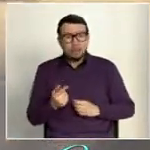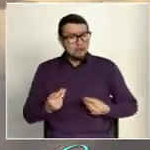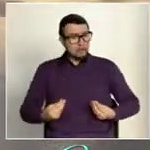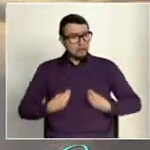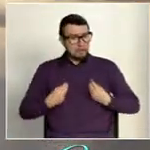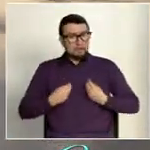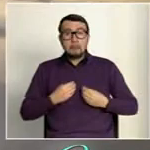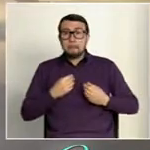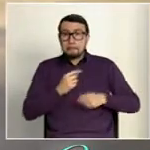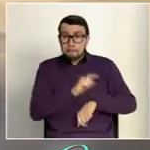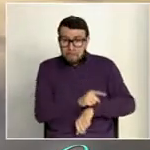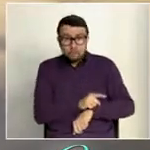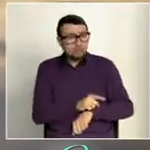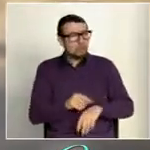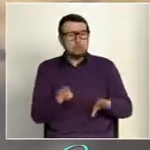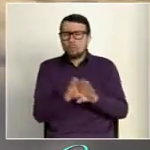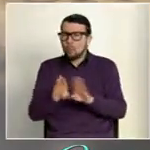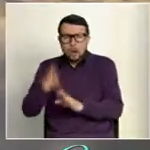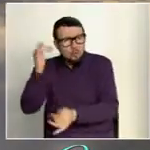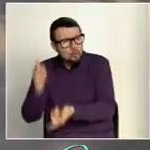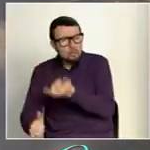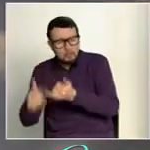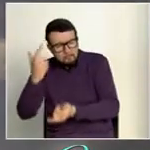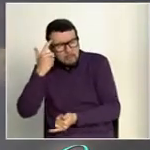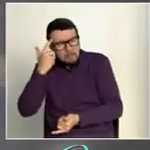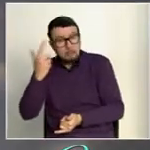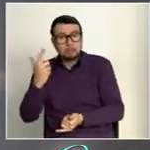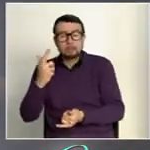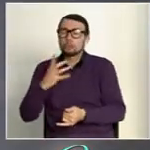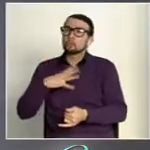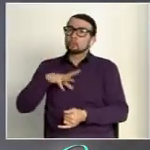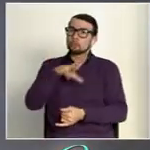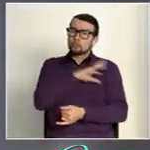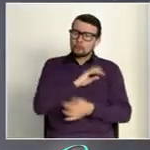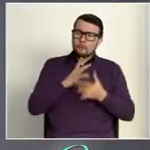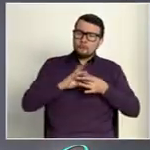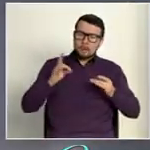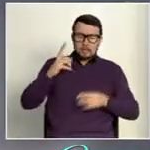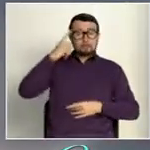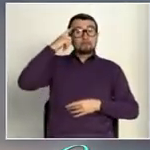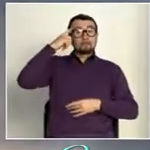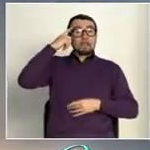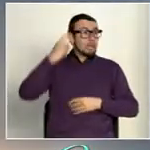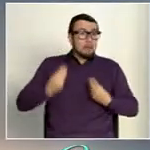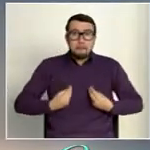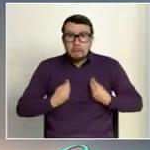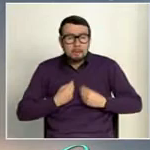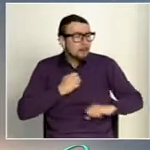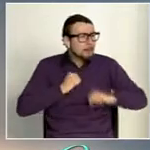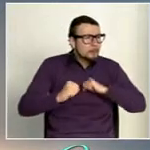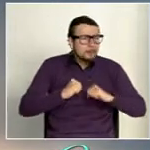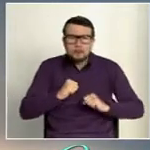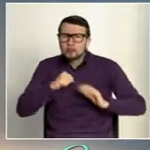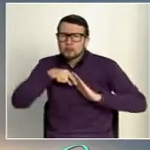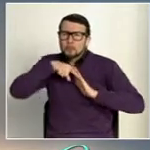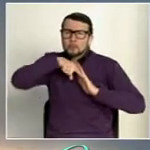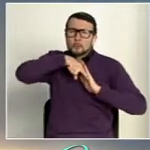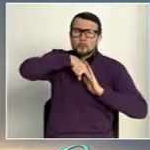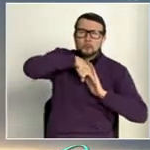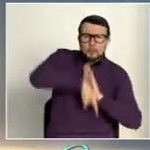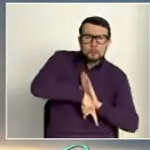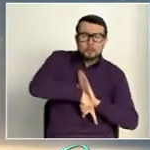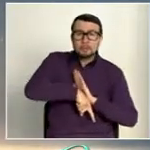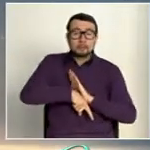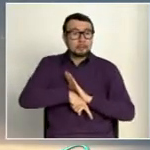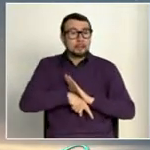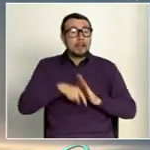último. Si todos recordáramos esa frase a diario, aprenderíamos a vivir la vida intensamente, aprenderíamos